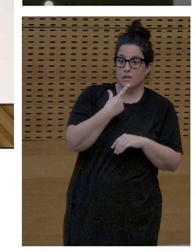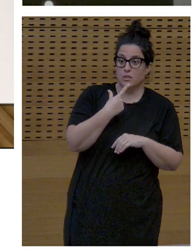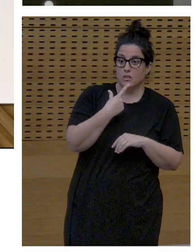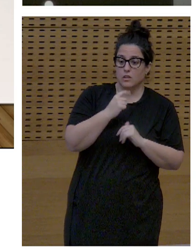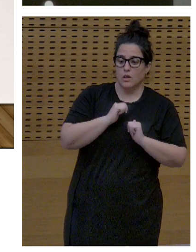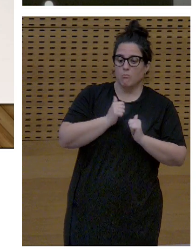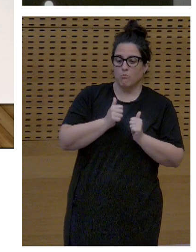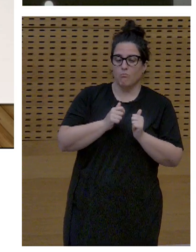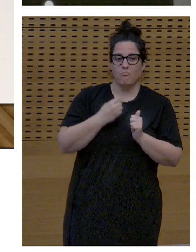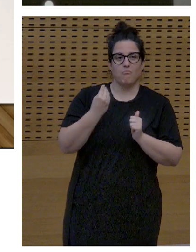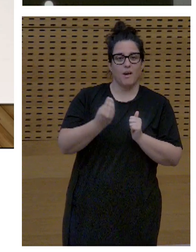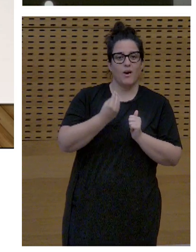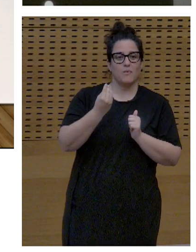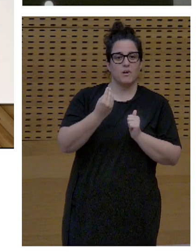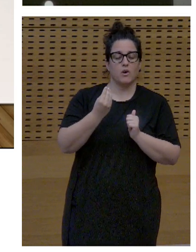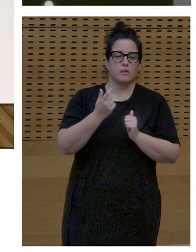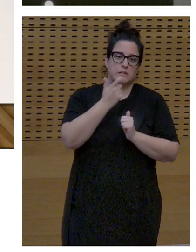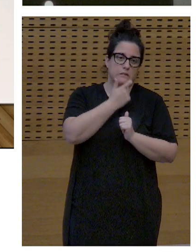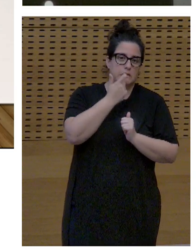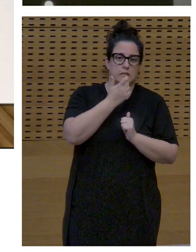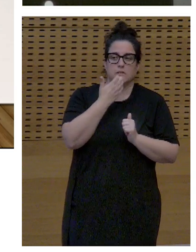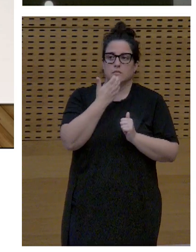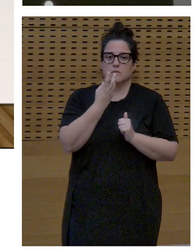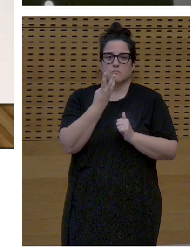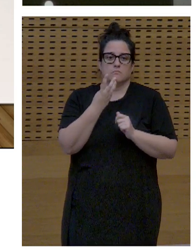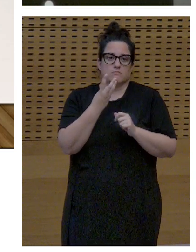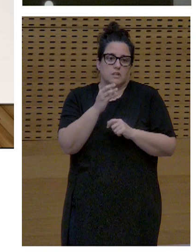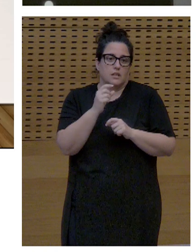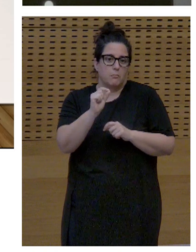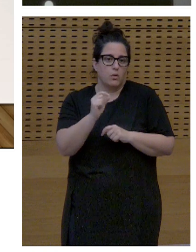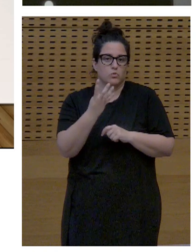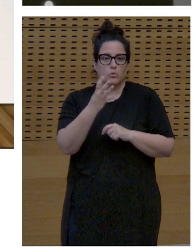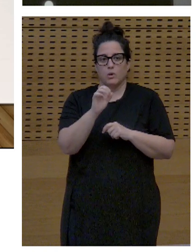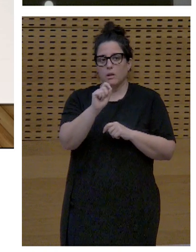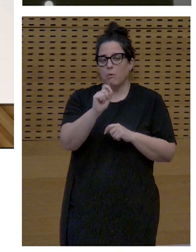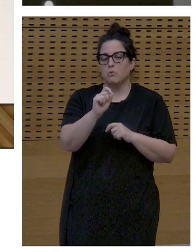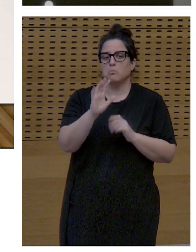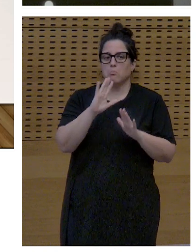empiezo a mejorar, me cuesta un rato, media hora, 40 minutos, pero mejoro.